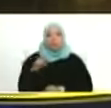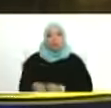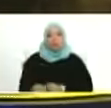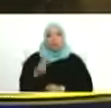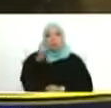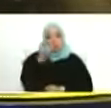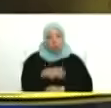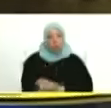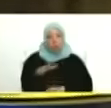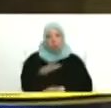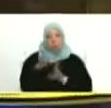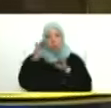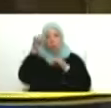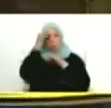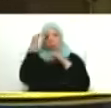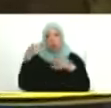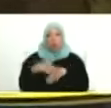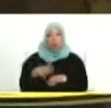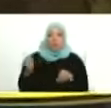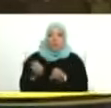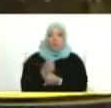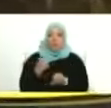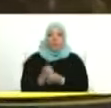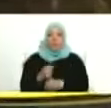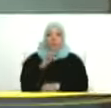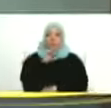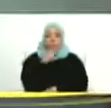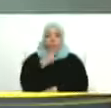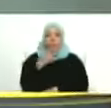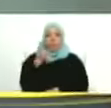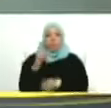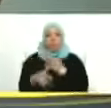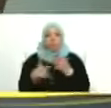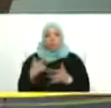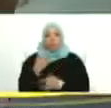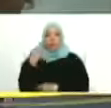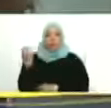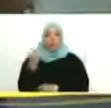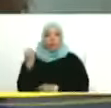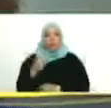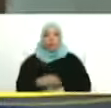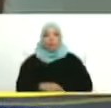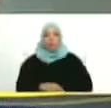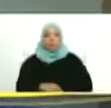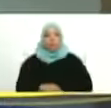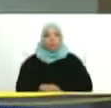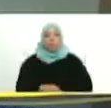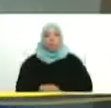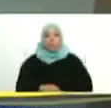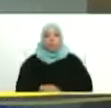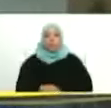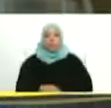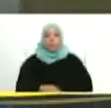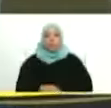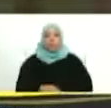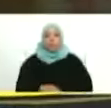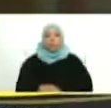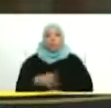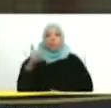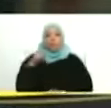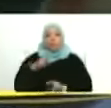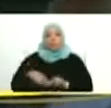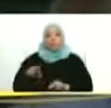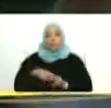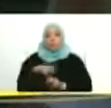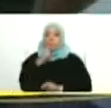espacio de atención y recreación para adultos mayores y para la juventud. Y lo más hermoso para los pequeños de la casa,